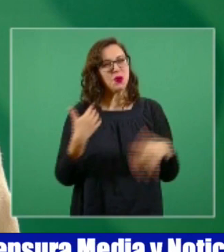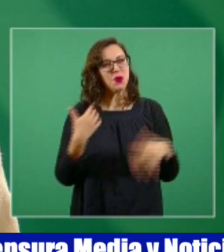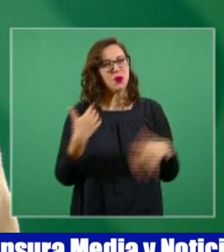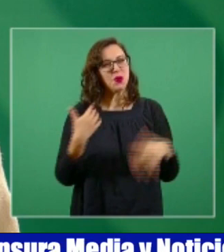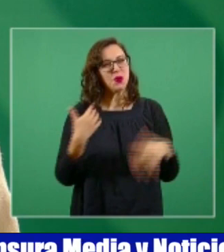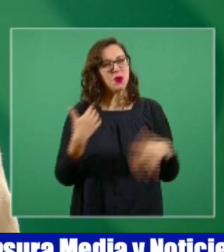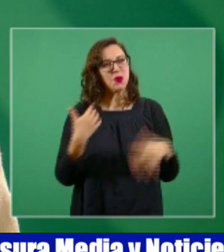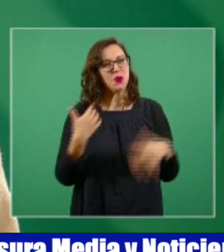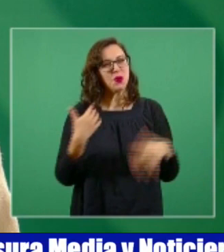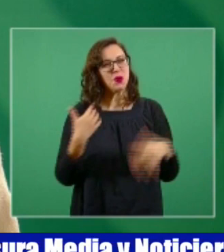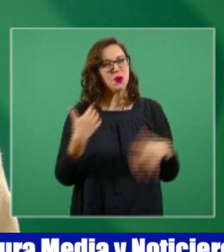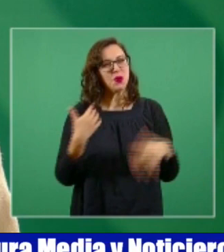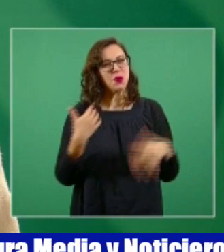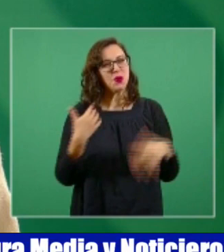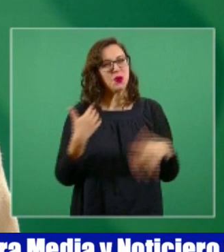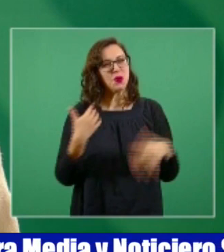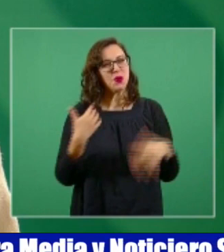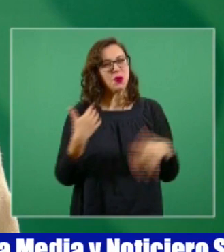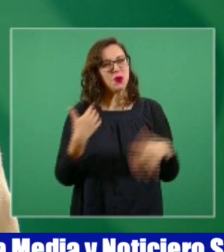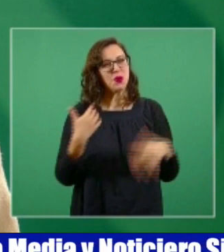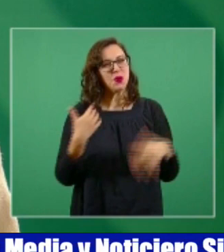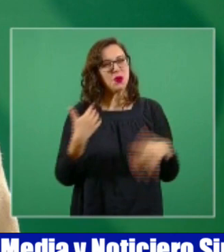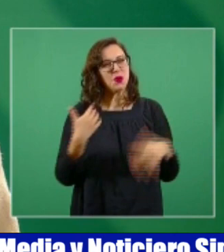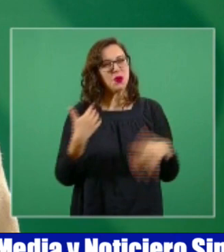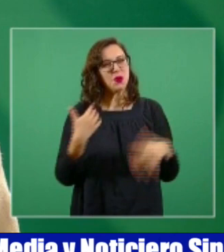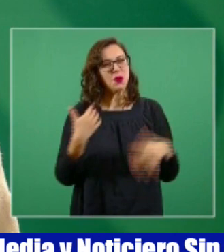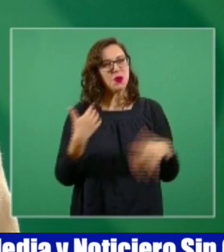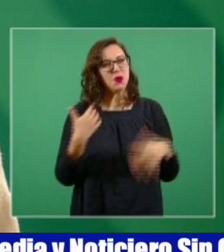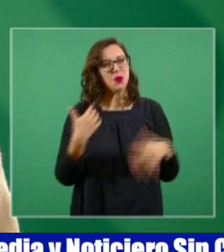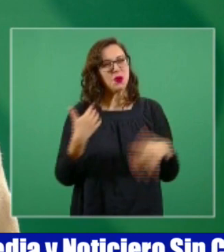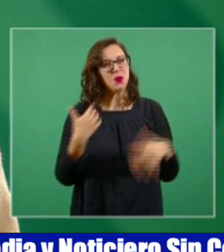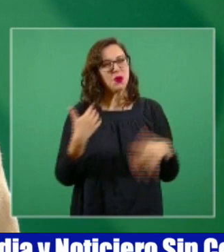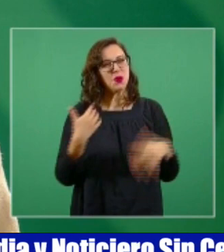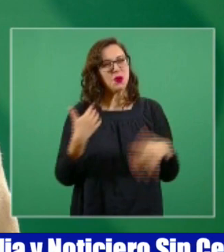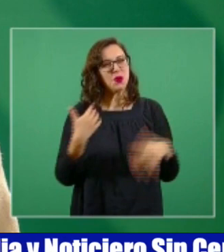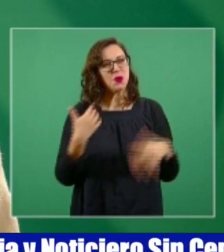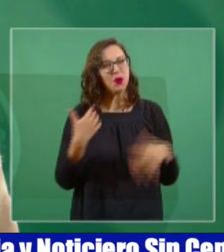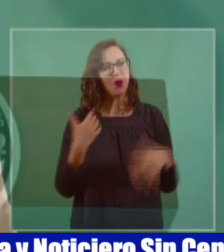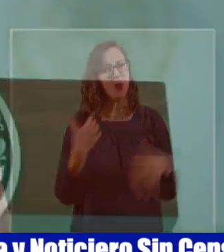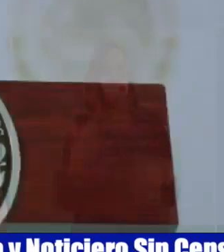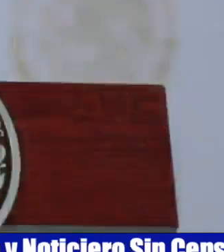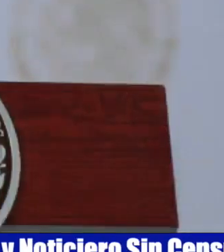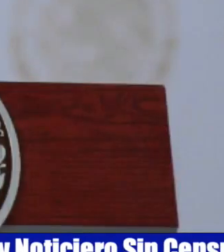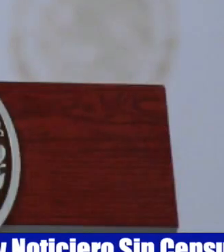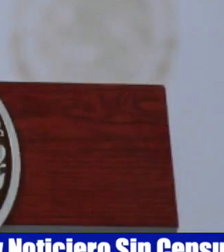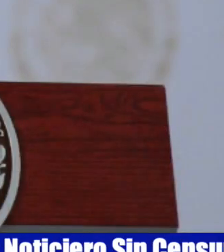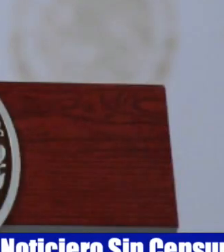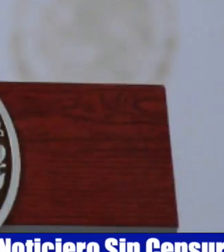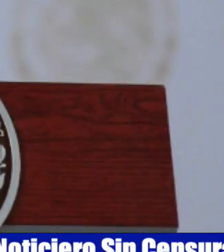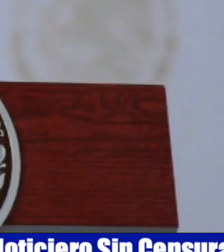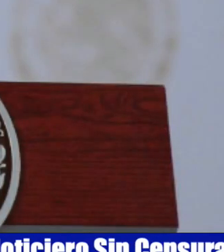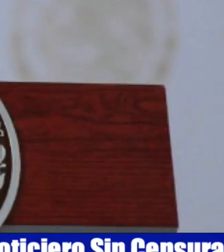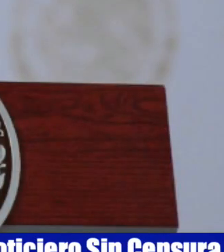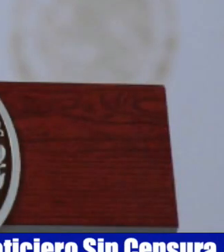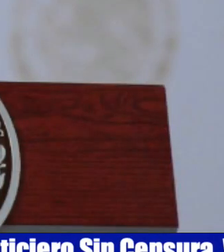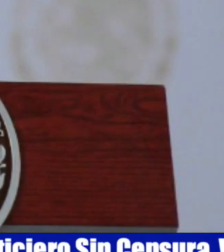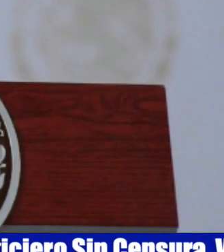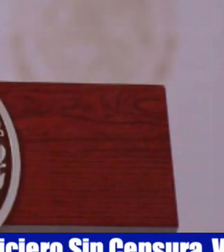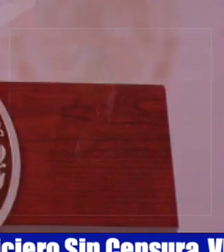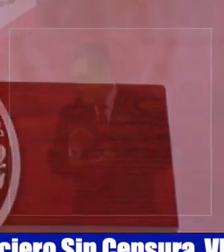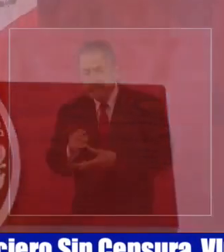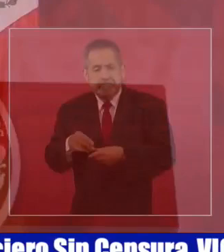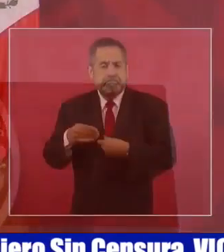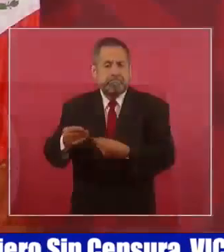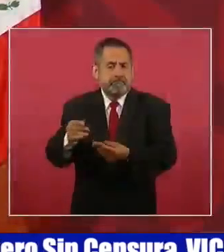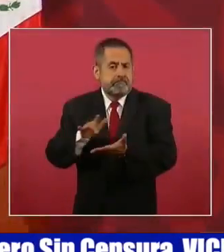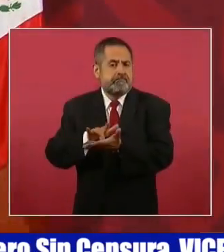mucho gusto, ya hablo con la doctora Olga Sánchez Cordero, pero que hay que ver dónde están las concesiones. El presidente, ok, ¿no?